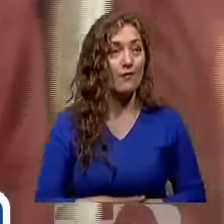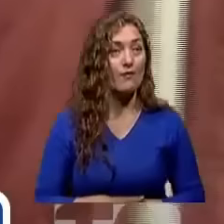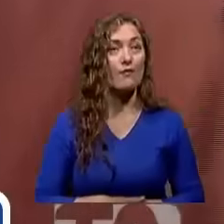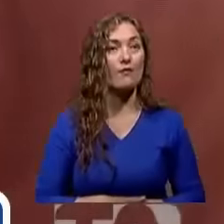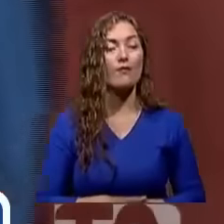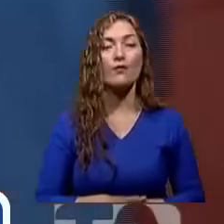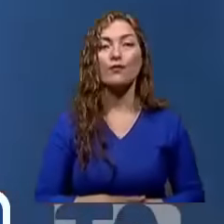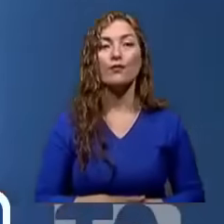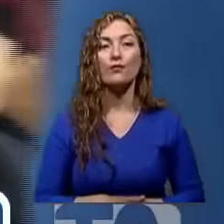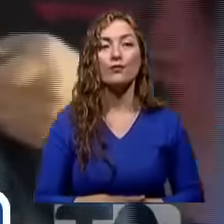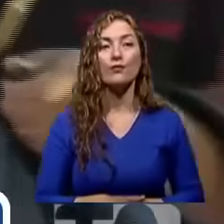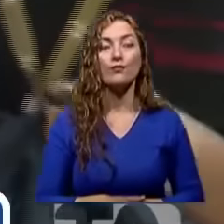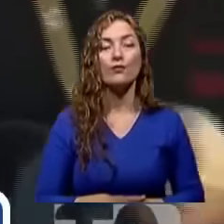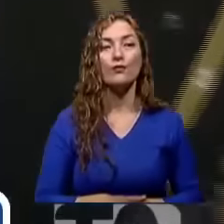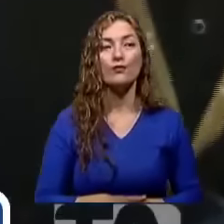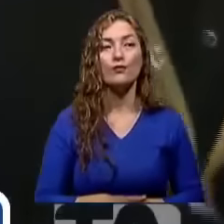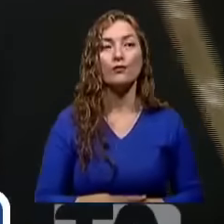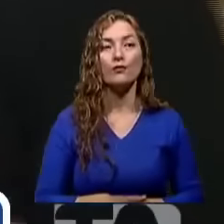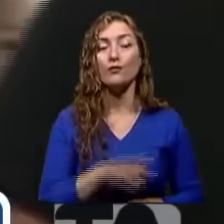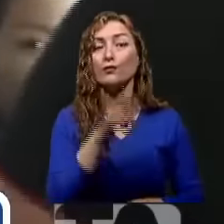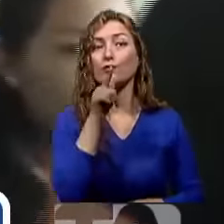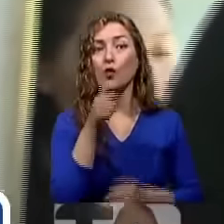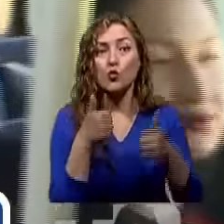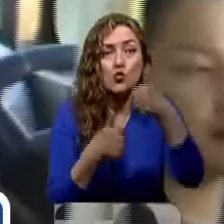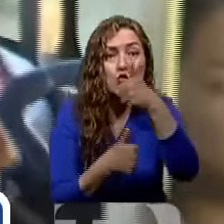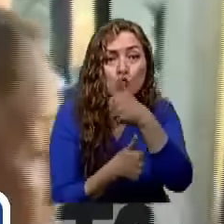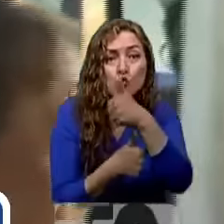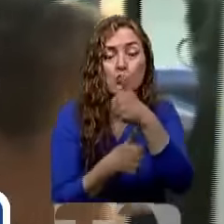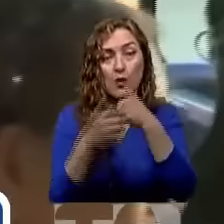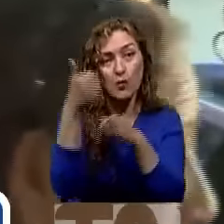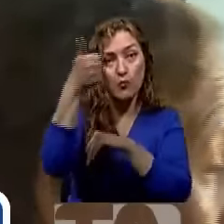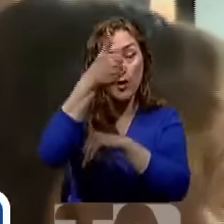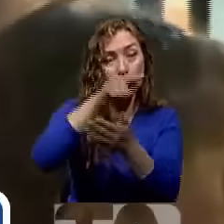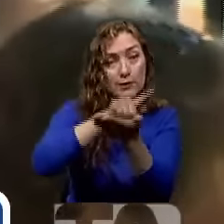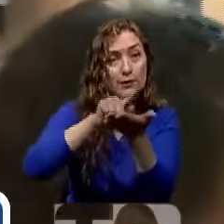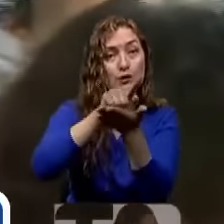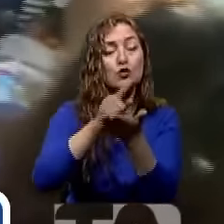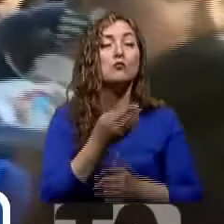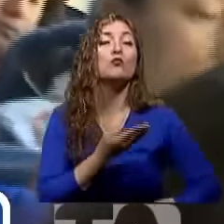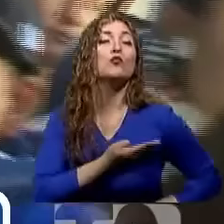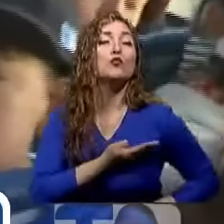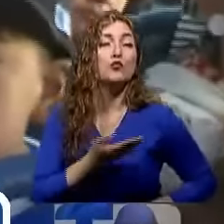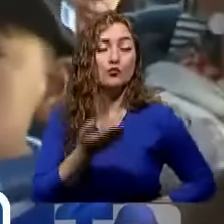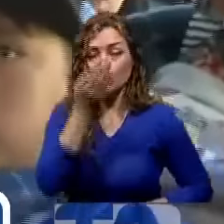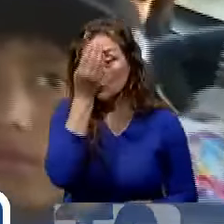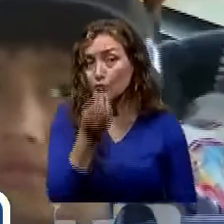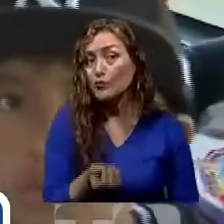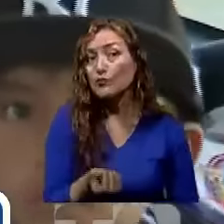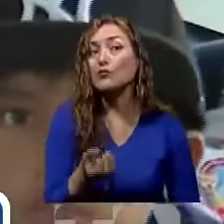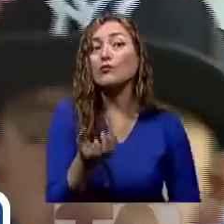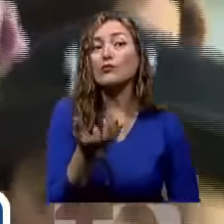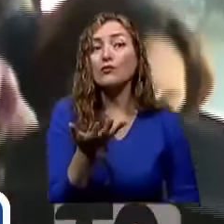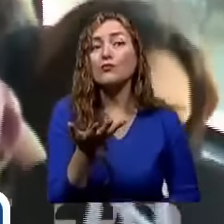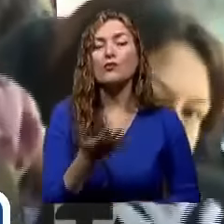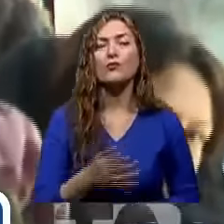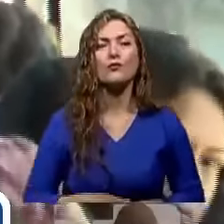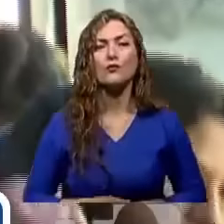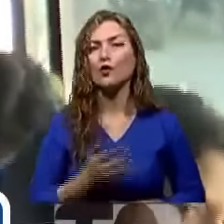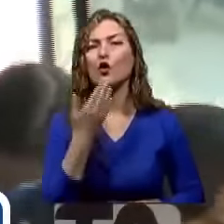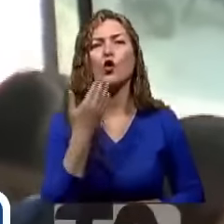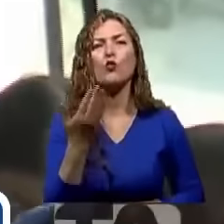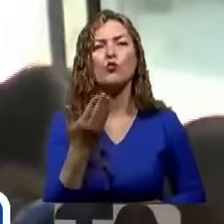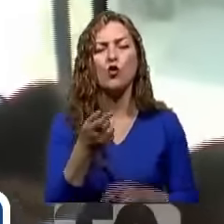Estamos a esta hora precisamente con el subcomandante del distrito, Manuela Sáenz. Muy buenos días, coméntenos, bueno, un poco cómo se